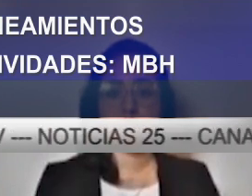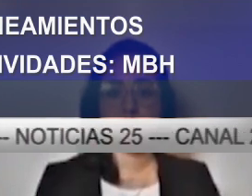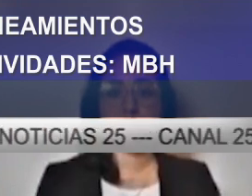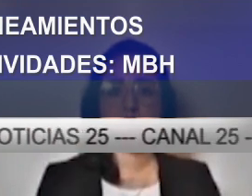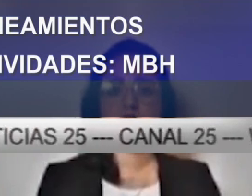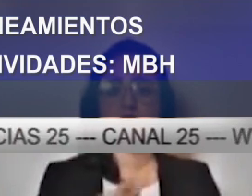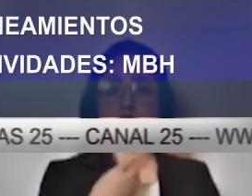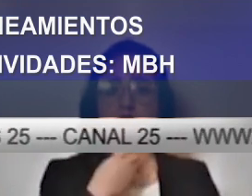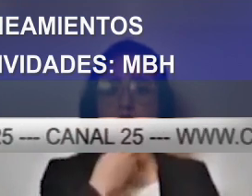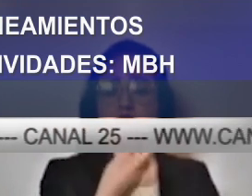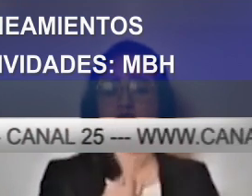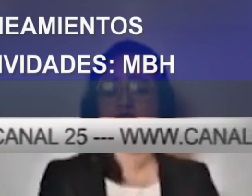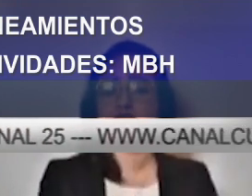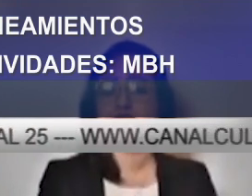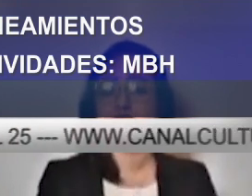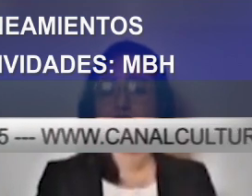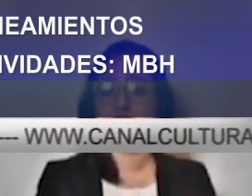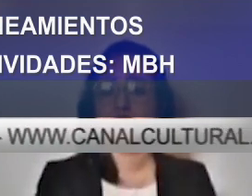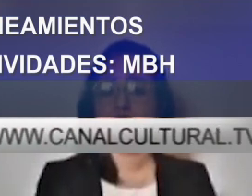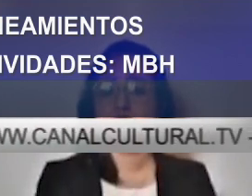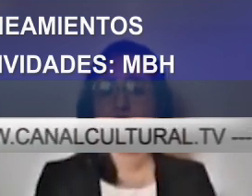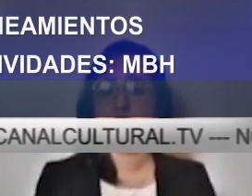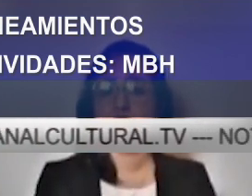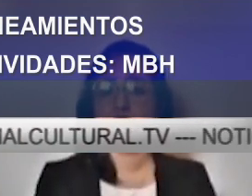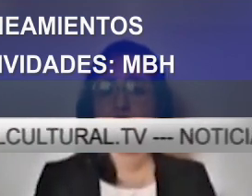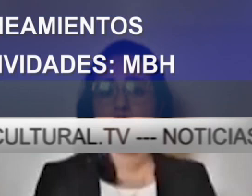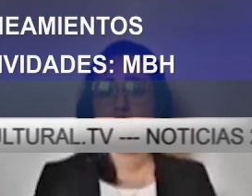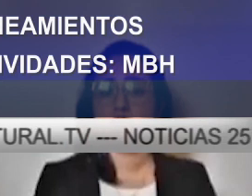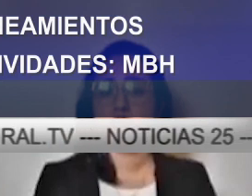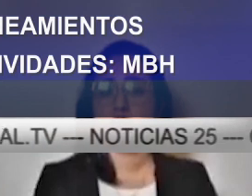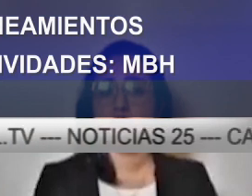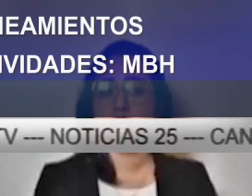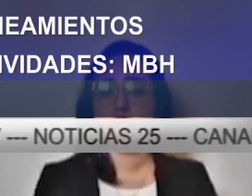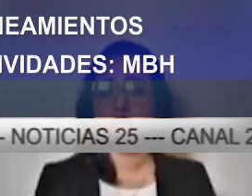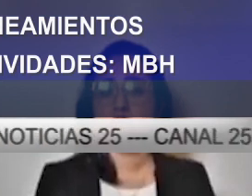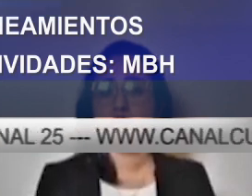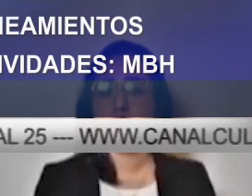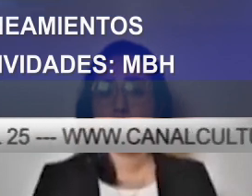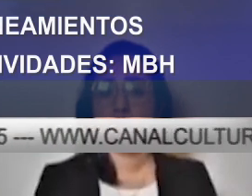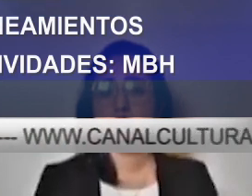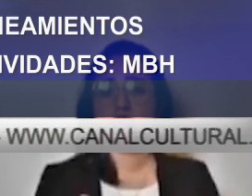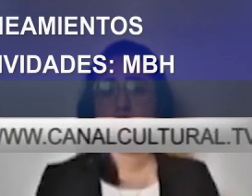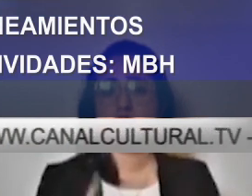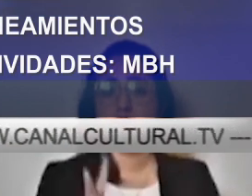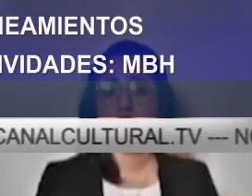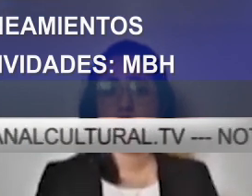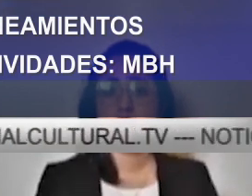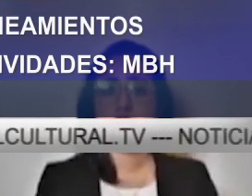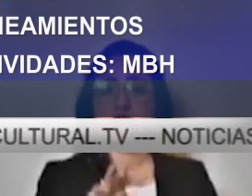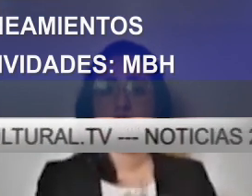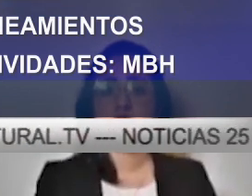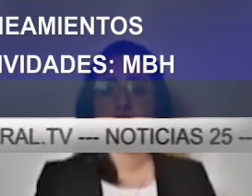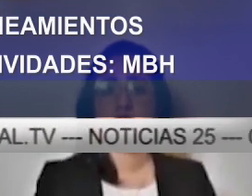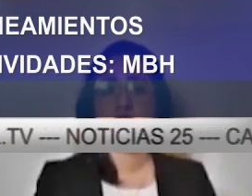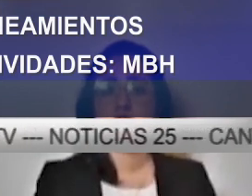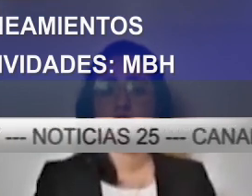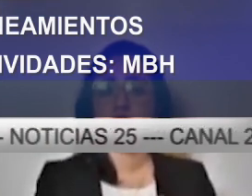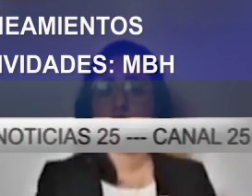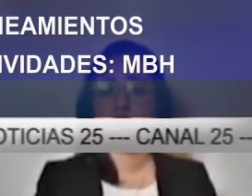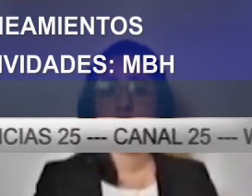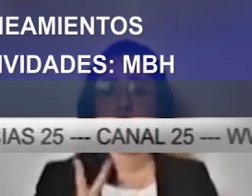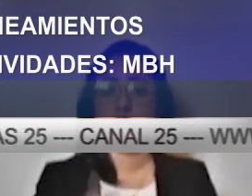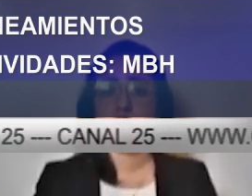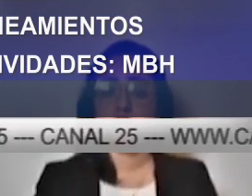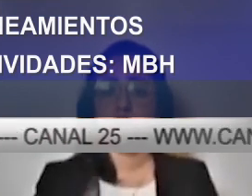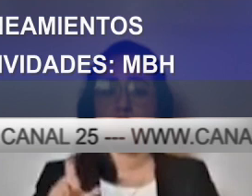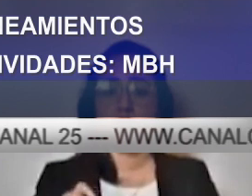pues dijo esto último para generar menos contagios. No obstante, el mandatario resaltó que el gobierno del estado cuenta